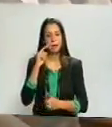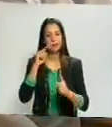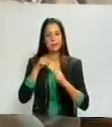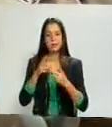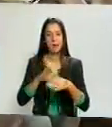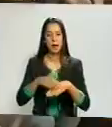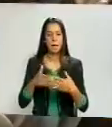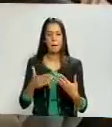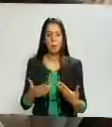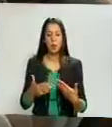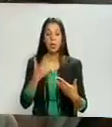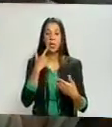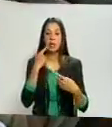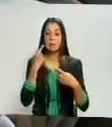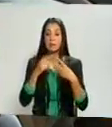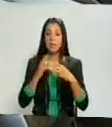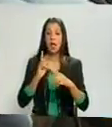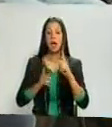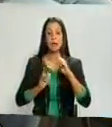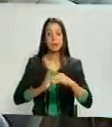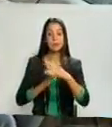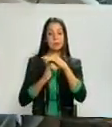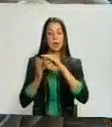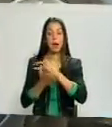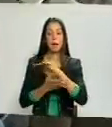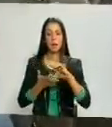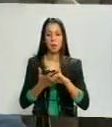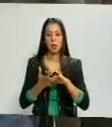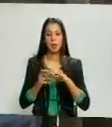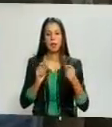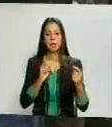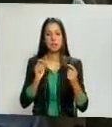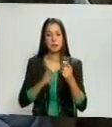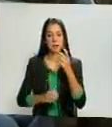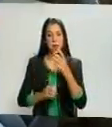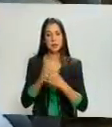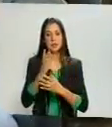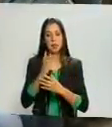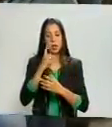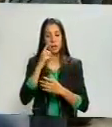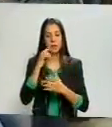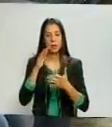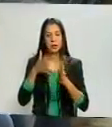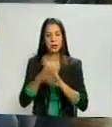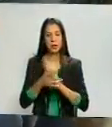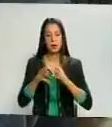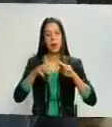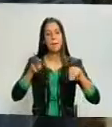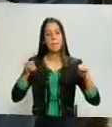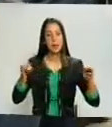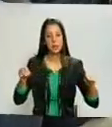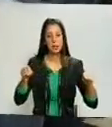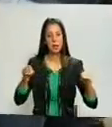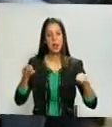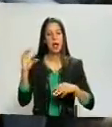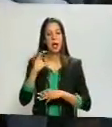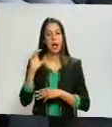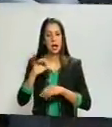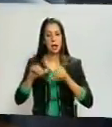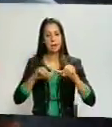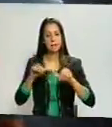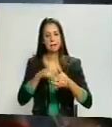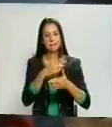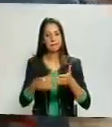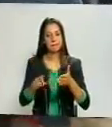acerca de los diversos obstáculos inherentes al debate de creación e impulso de los distritos metropolitanos que impidieron